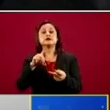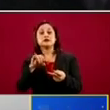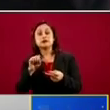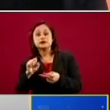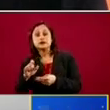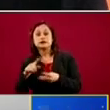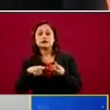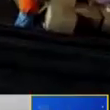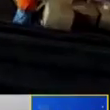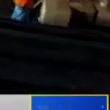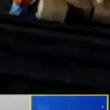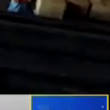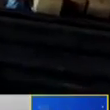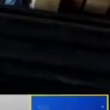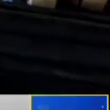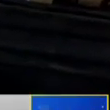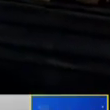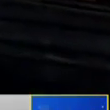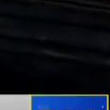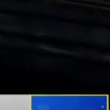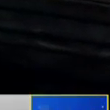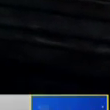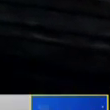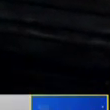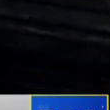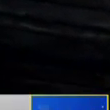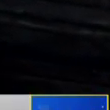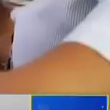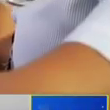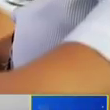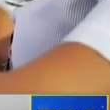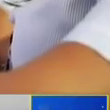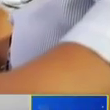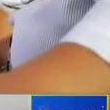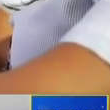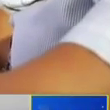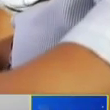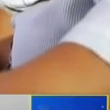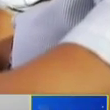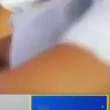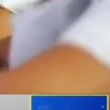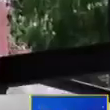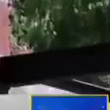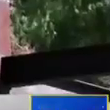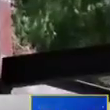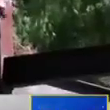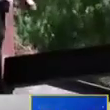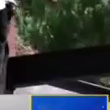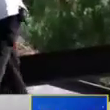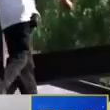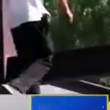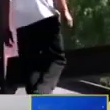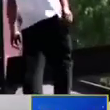la zona libre de la frontera norte solo aumentó un 5%, pasando de 176.72 a